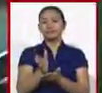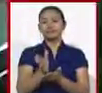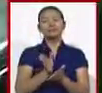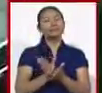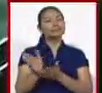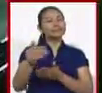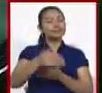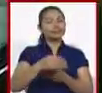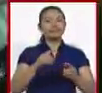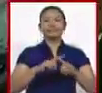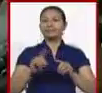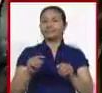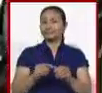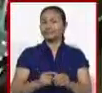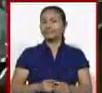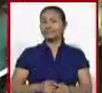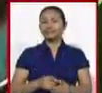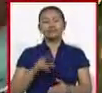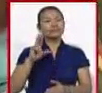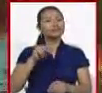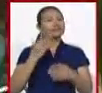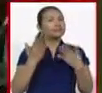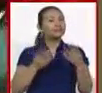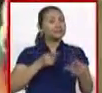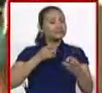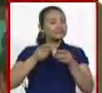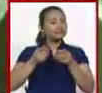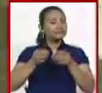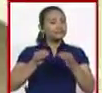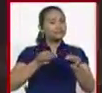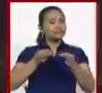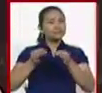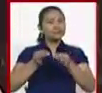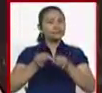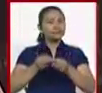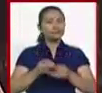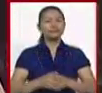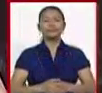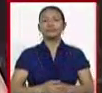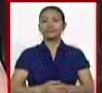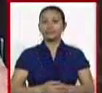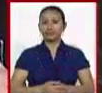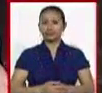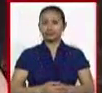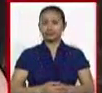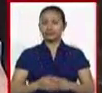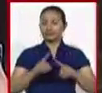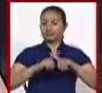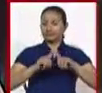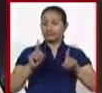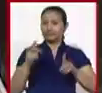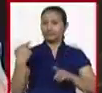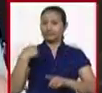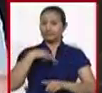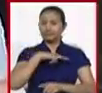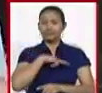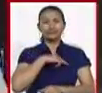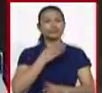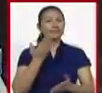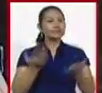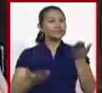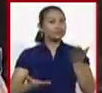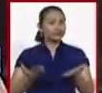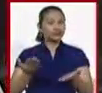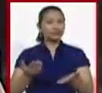retorno. Entonces no hay una explicación lógica porque él sería víctima en este caso. Pero nosotros presumimos de